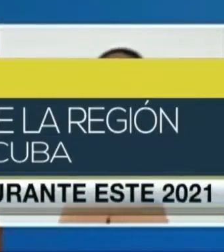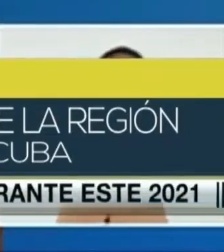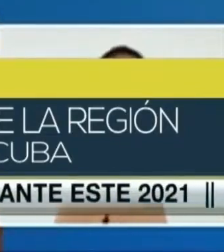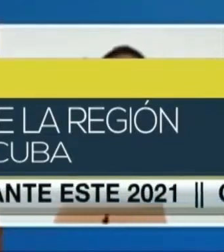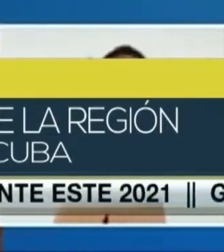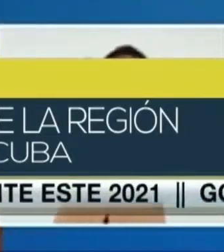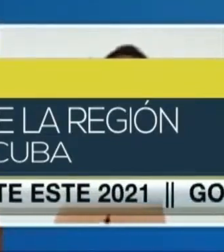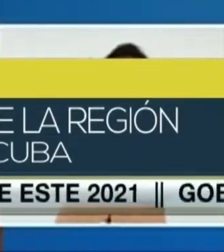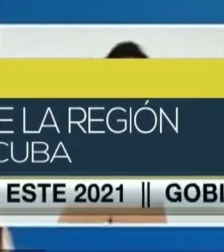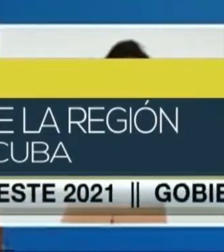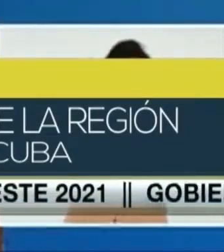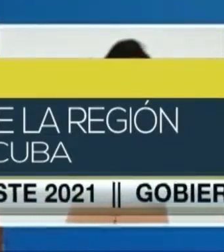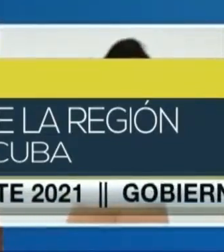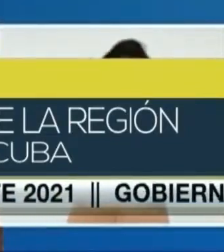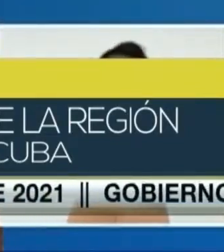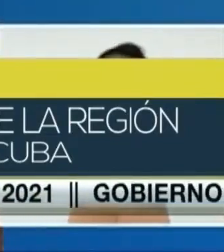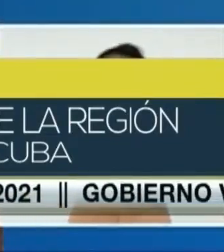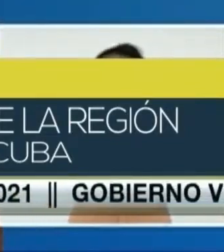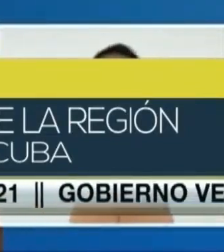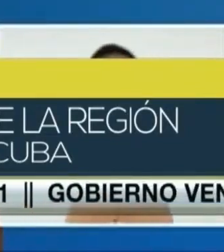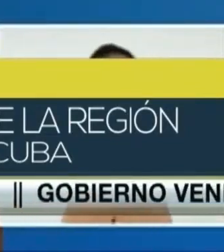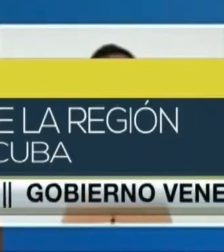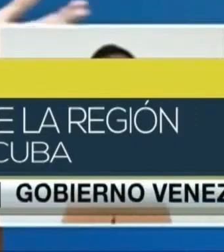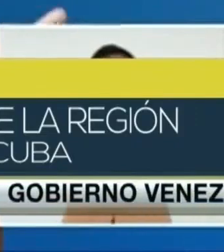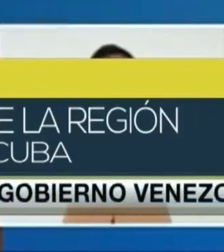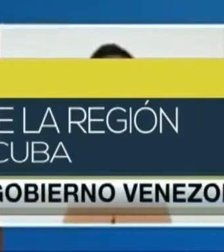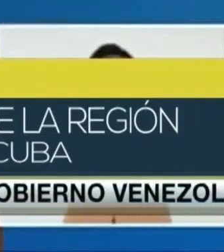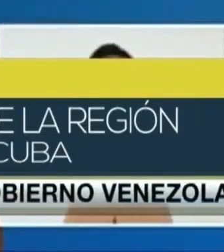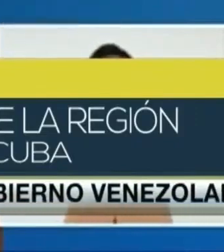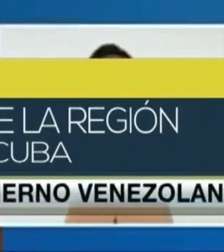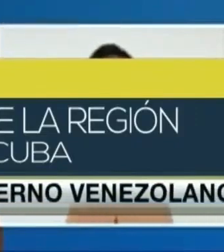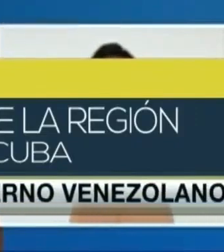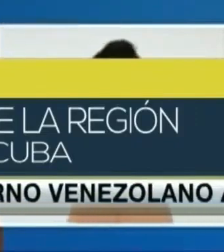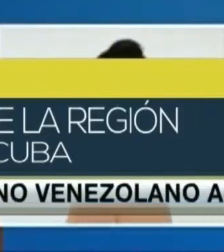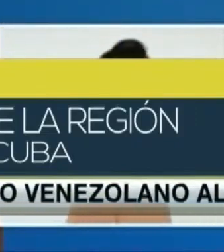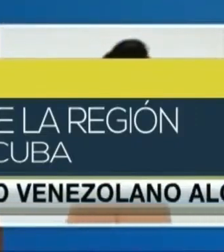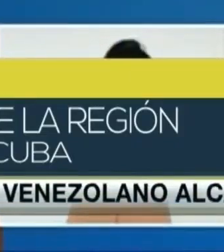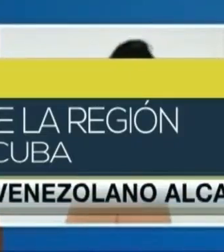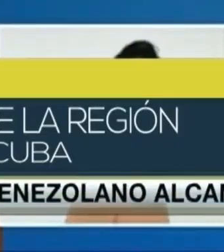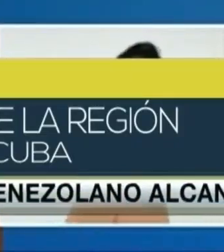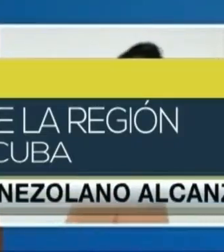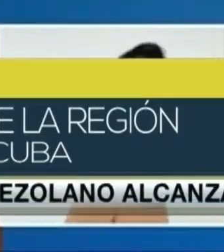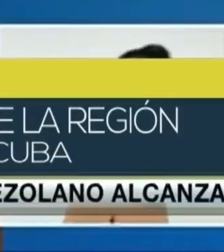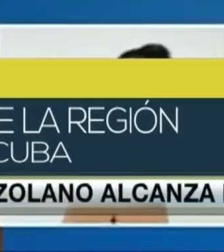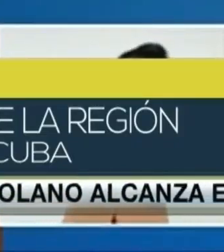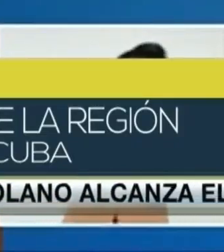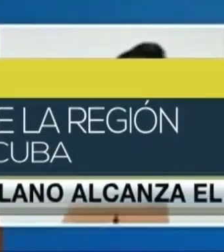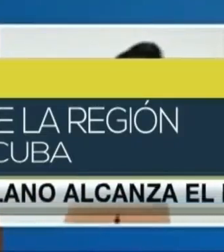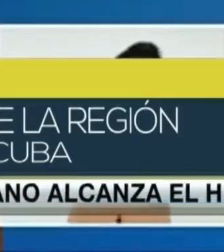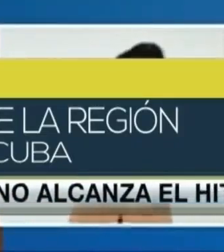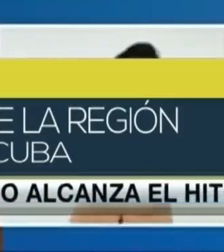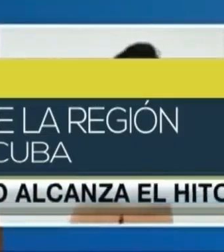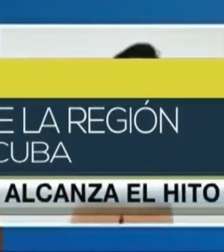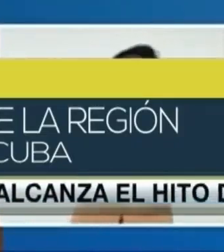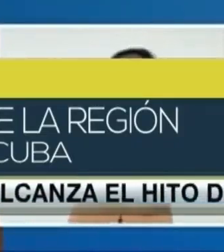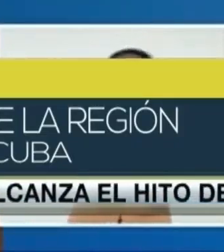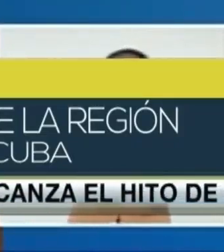sin conmoción cerebral existe, o el cuento de